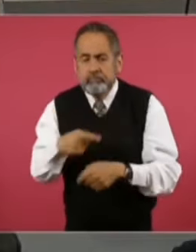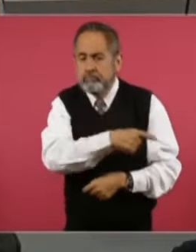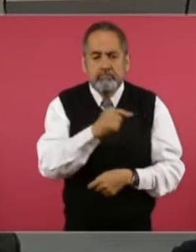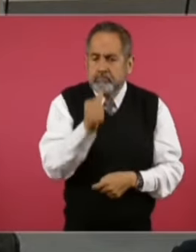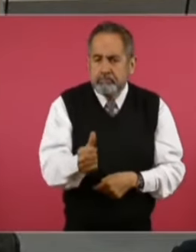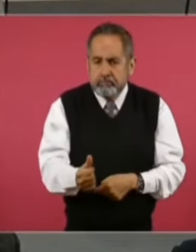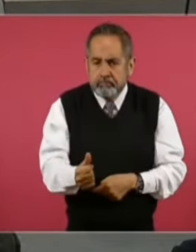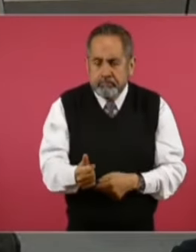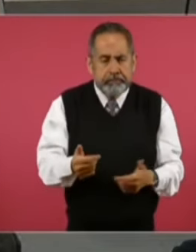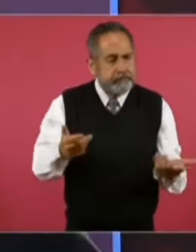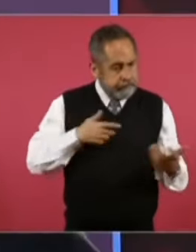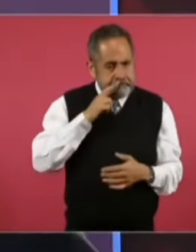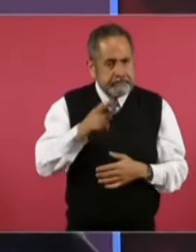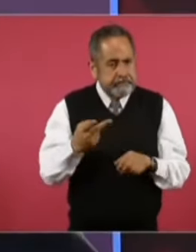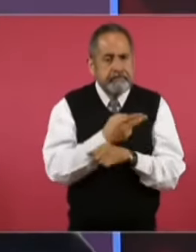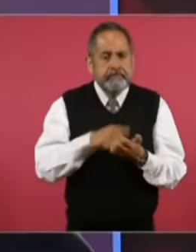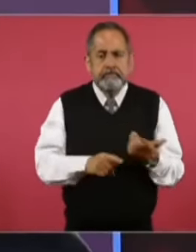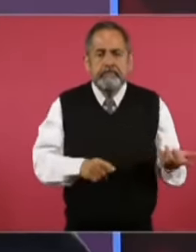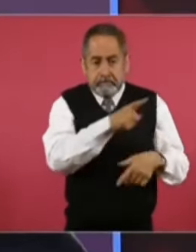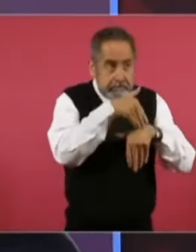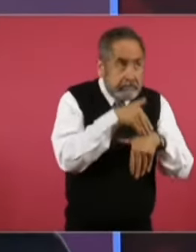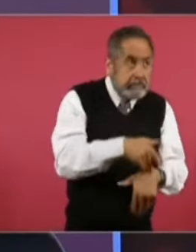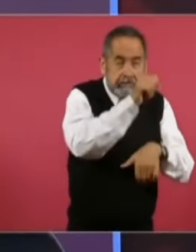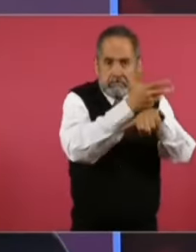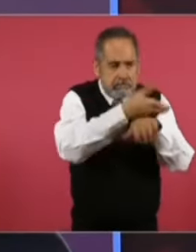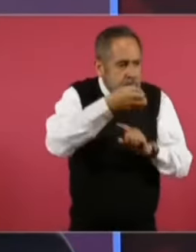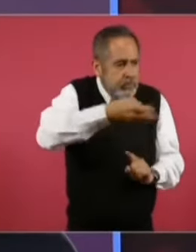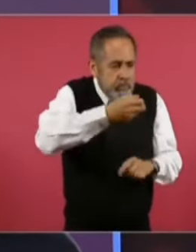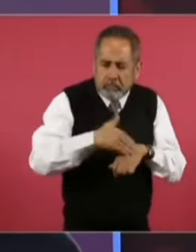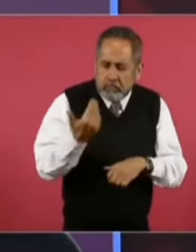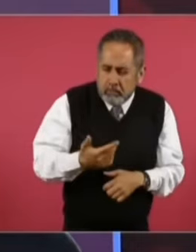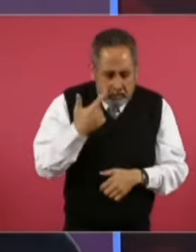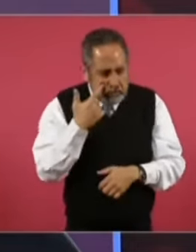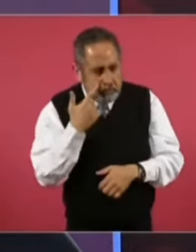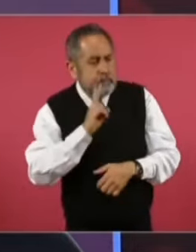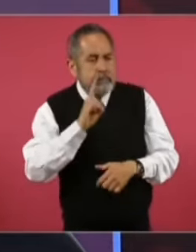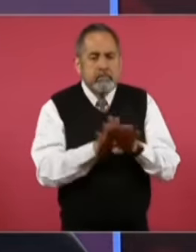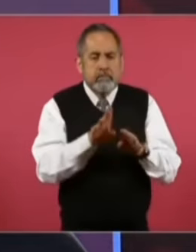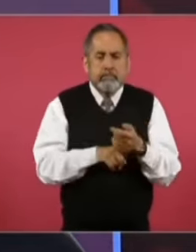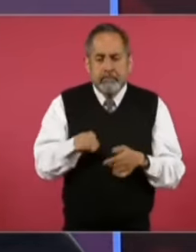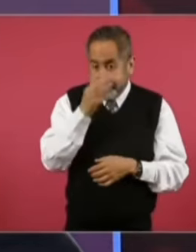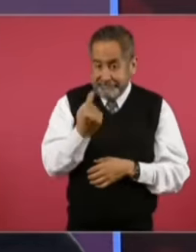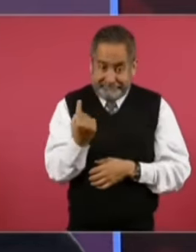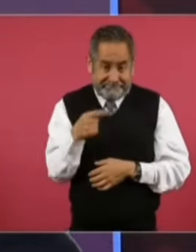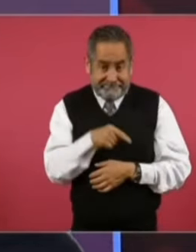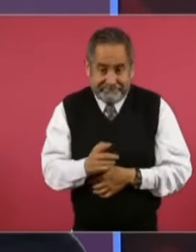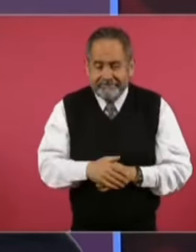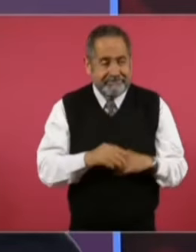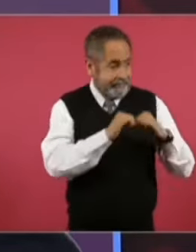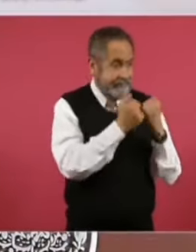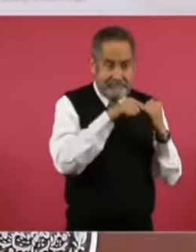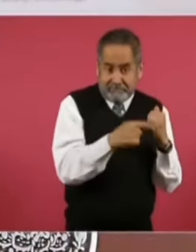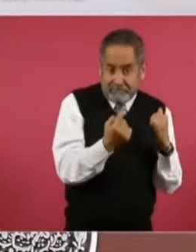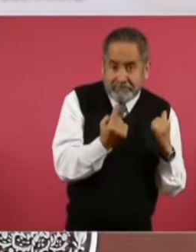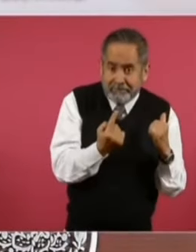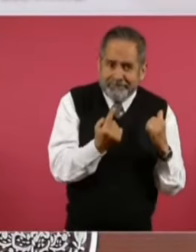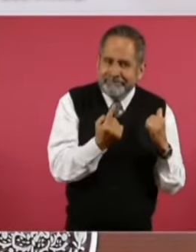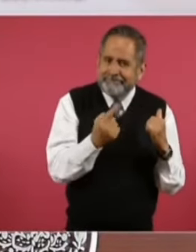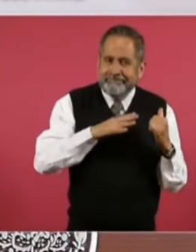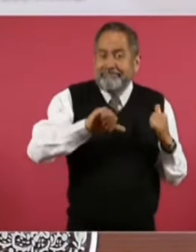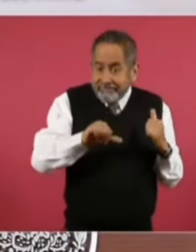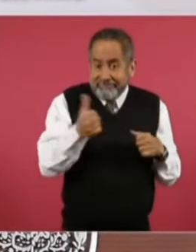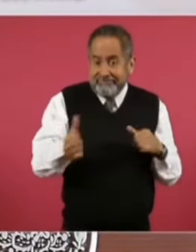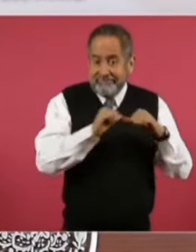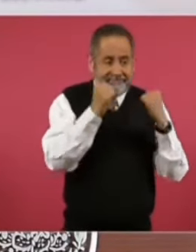Una pregunta que hay que responder también. Vamos viendo qué sale, porque no es esta la única organización que se